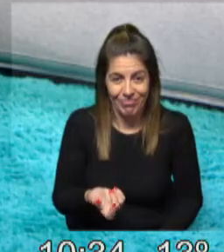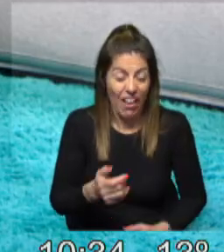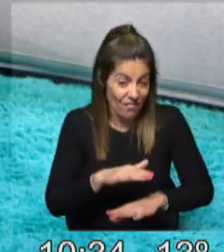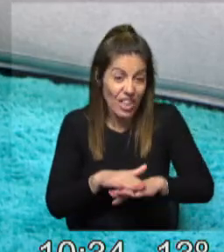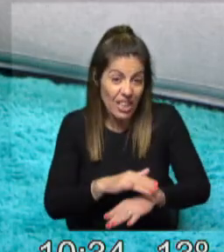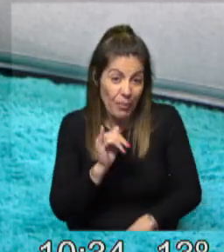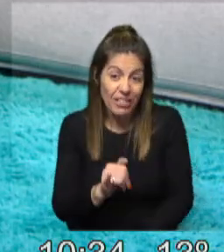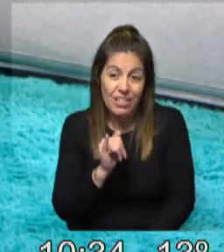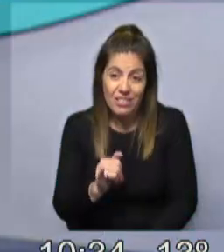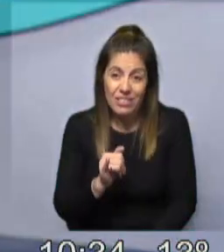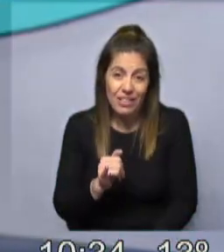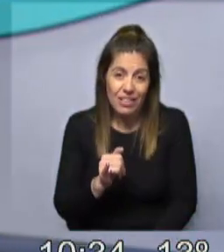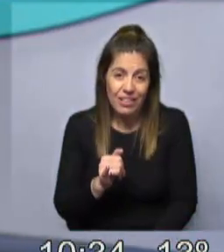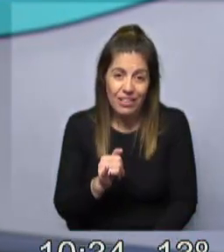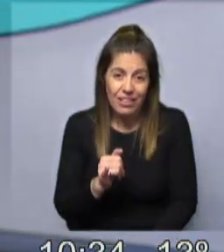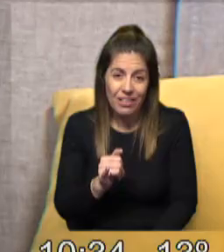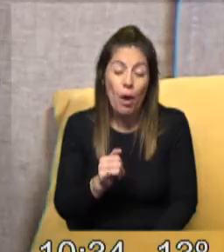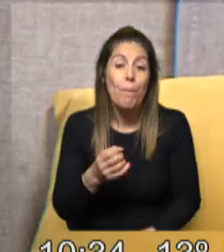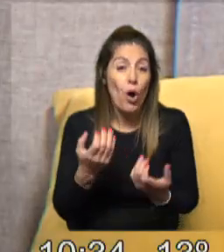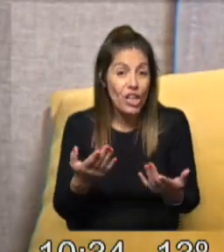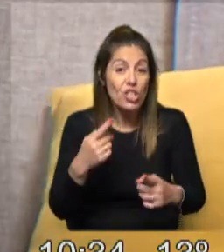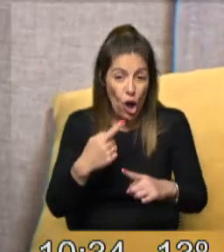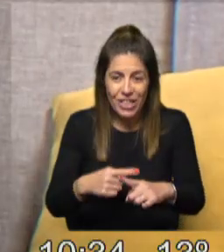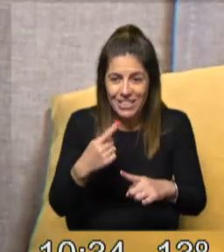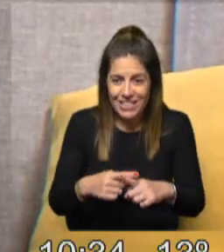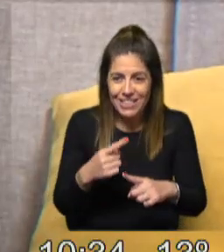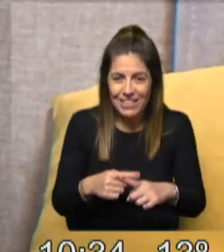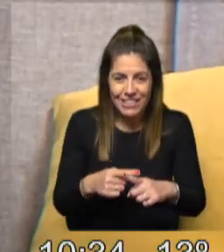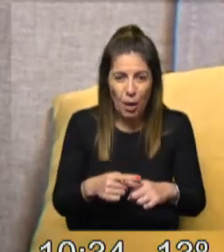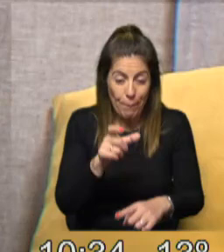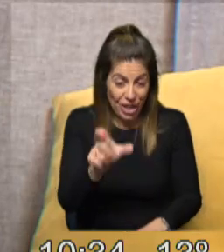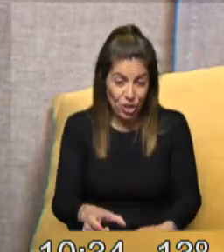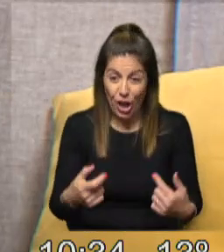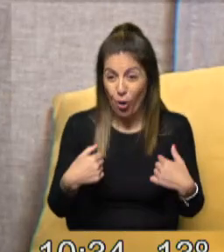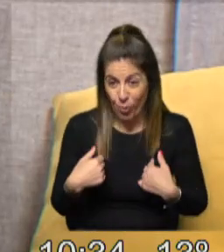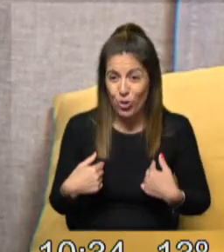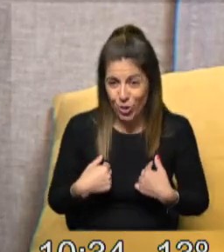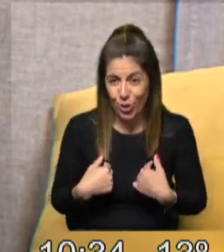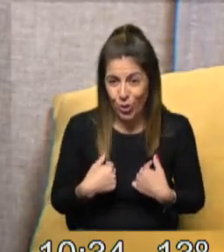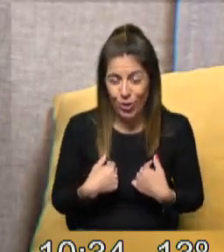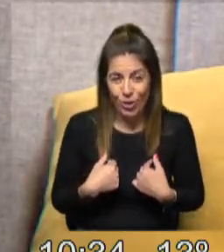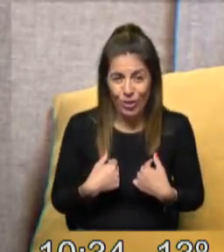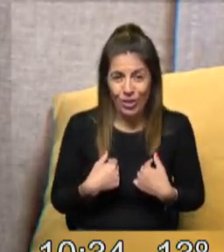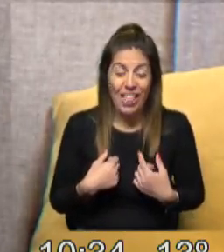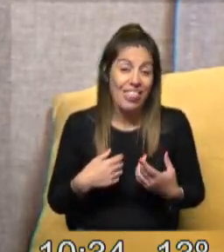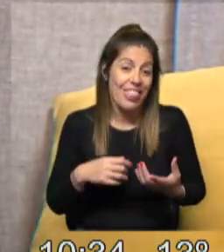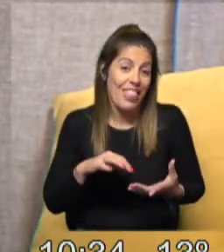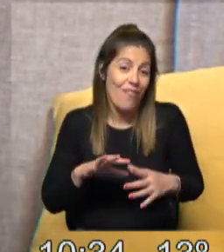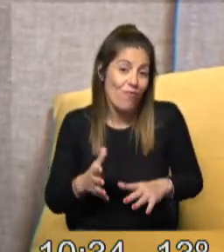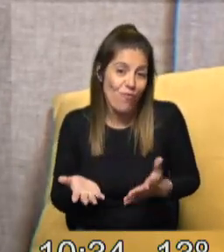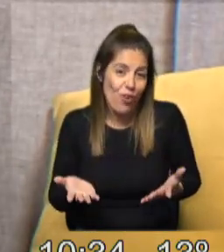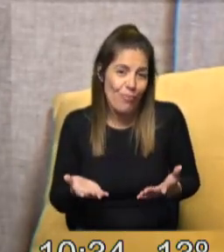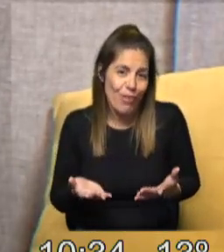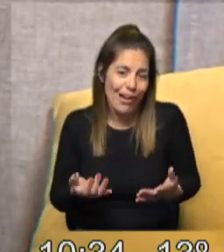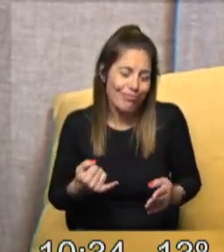Básicamente es así. No miren nada. Entonces, para eso existen individuos como yo que de manera